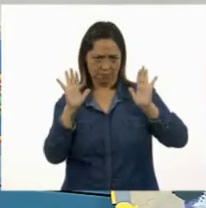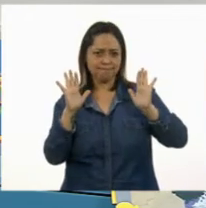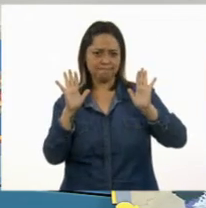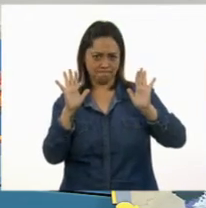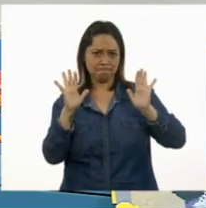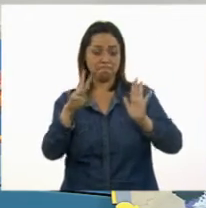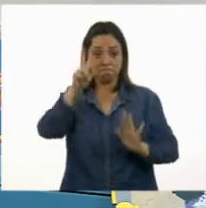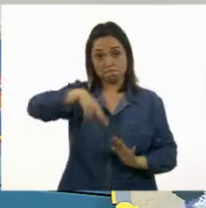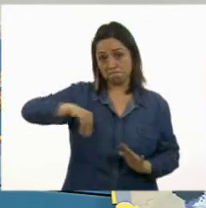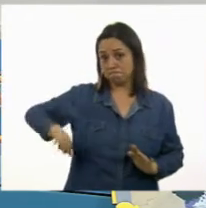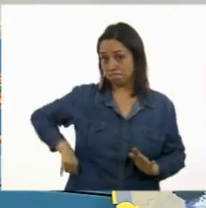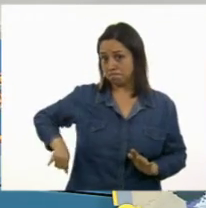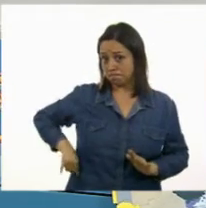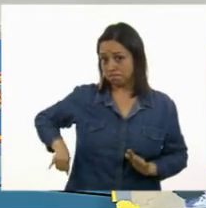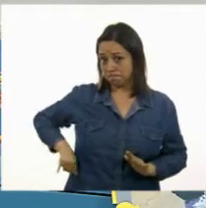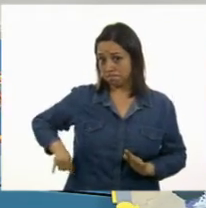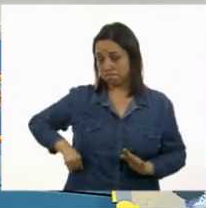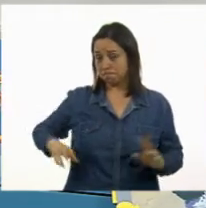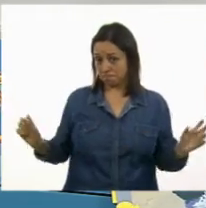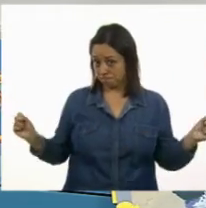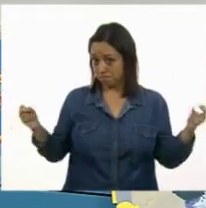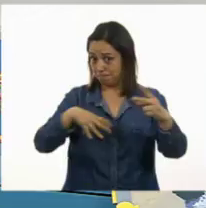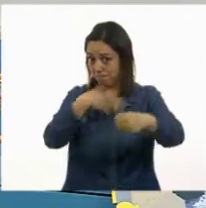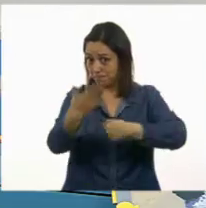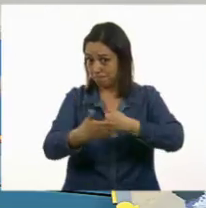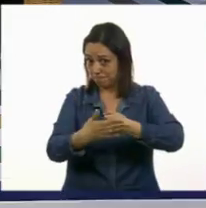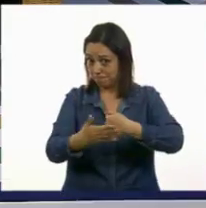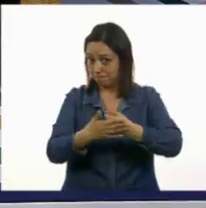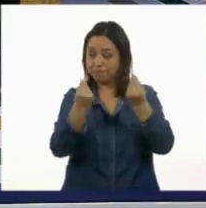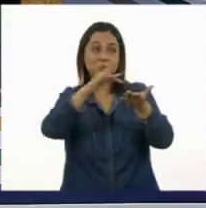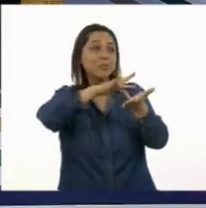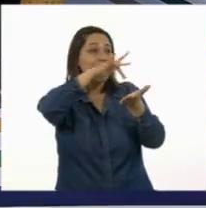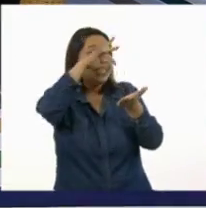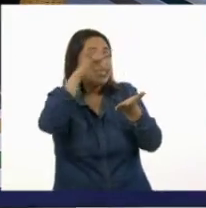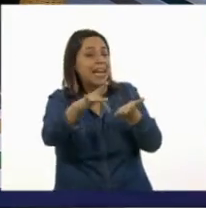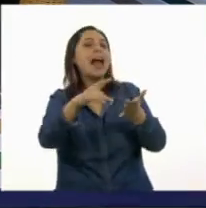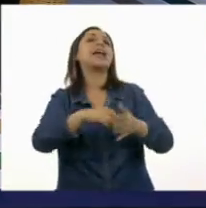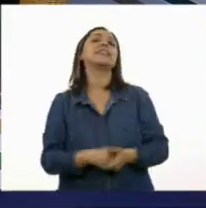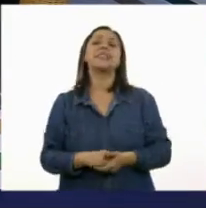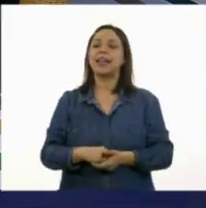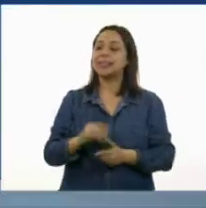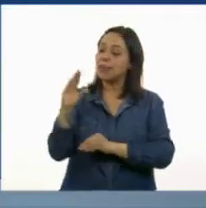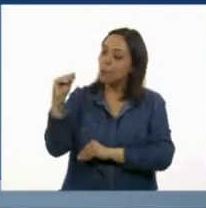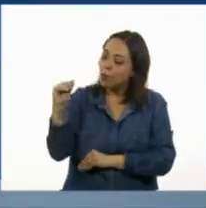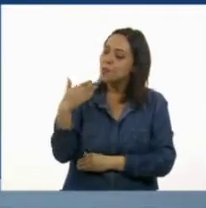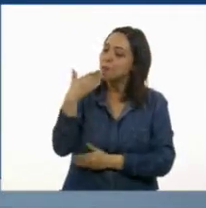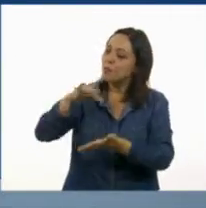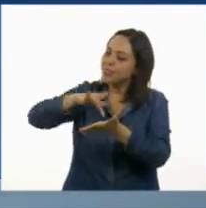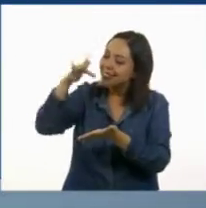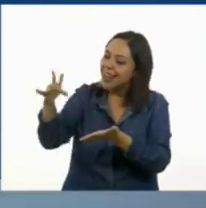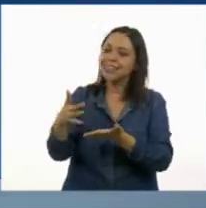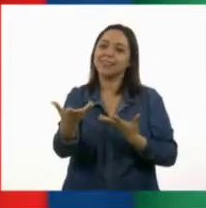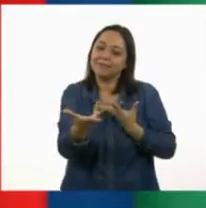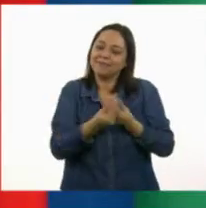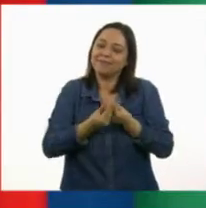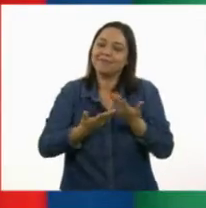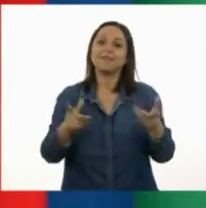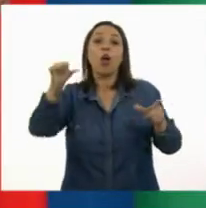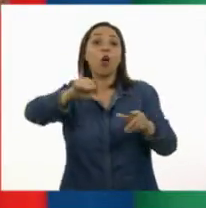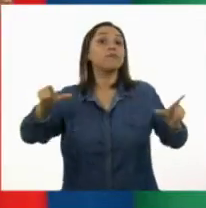muy interesante. Nos vemos en la próxima clase. Muchísimas gracias, profesor. Muchísimas gracias, Ton. Ha sido un placer estar con